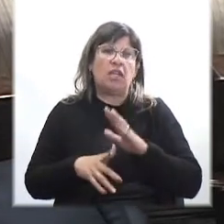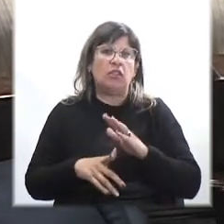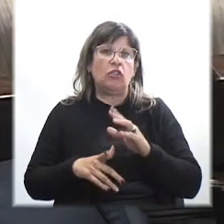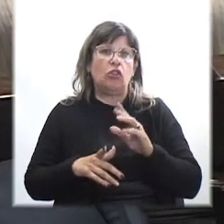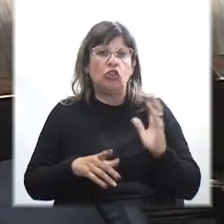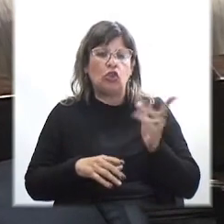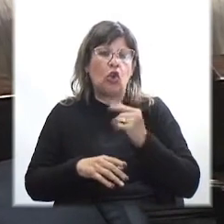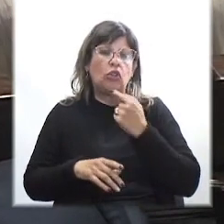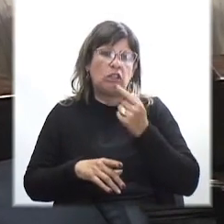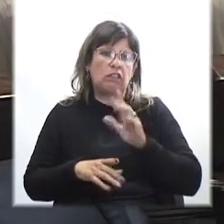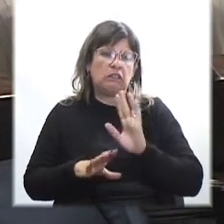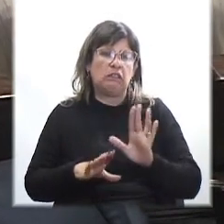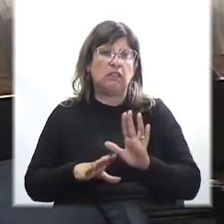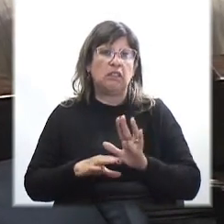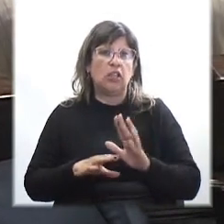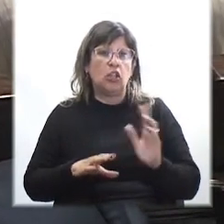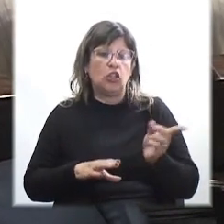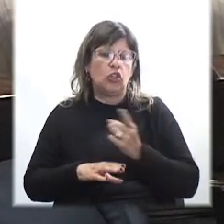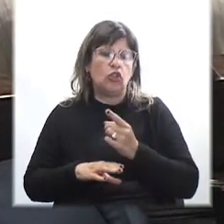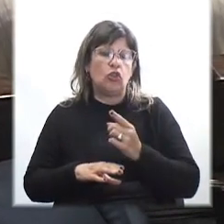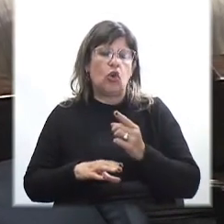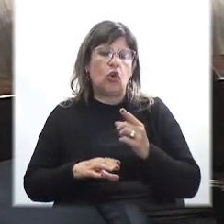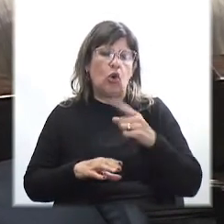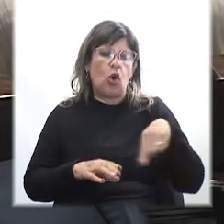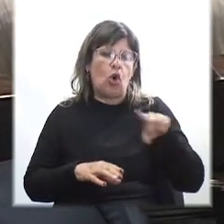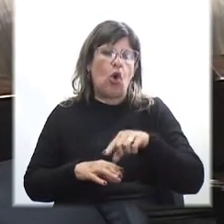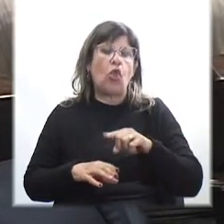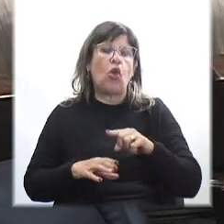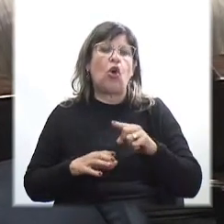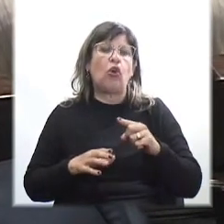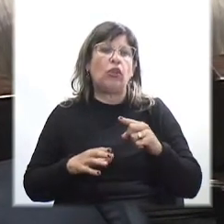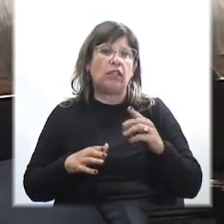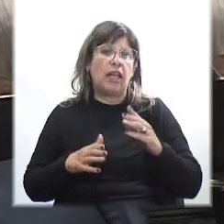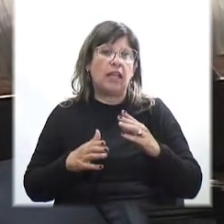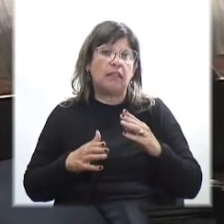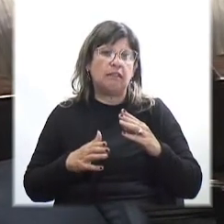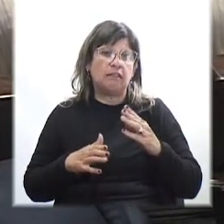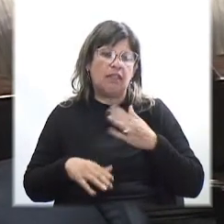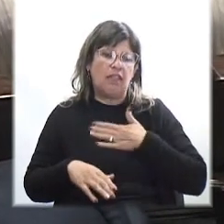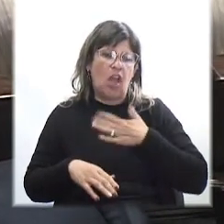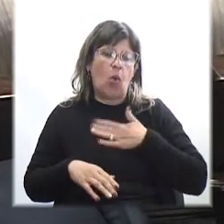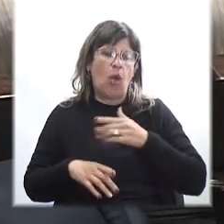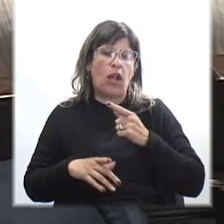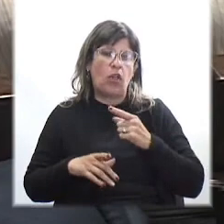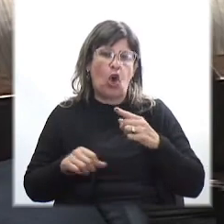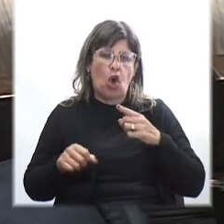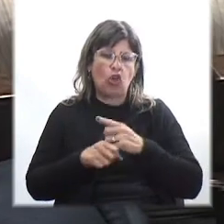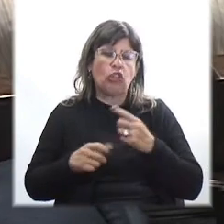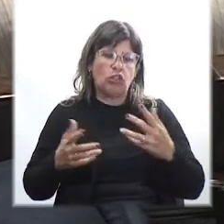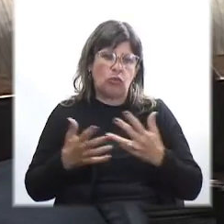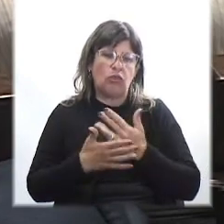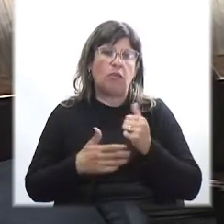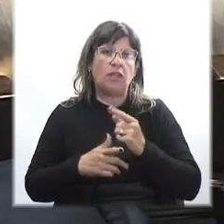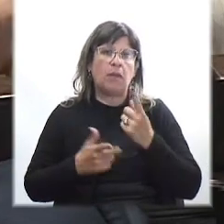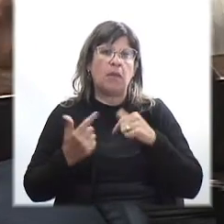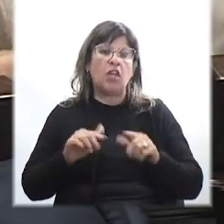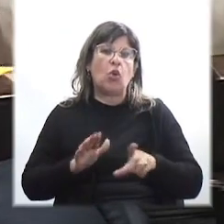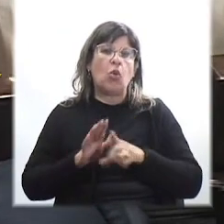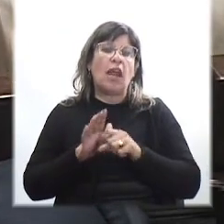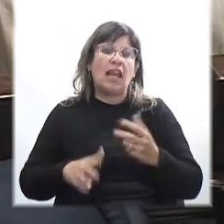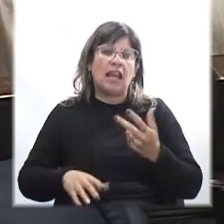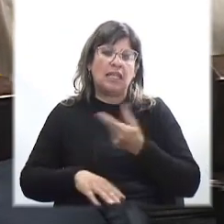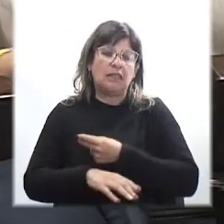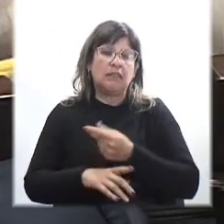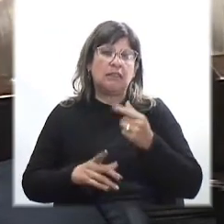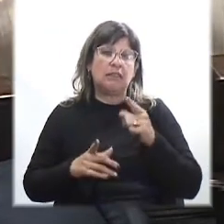declaran compasivos. Todos están de acuerdo en combatir el sufrimiento. Pero una ley de eutanasia